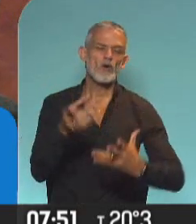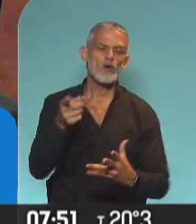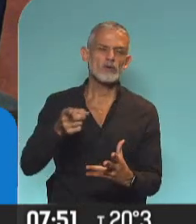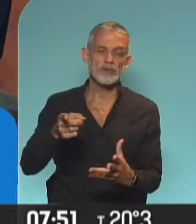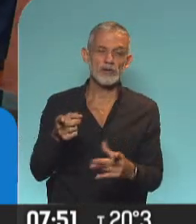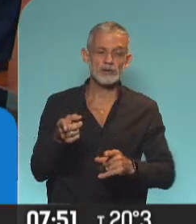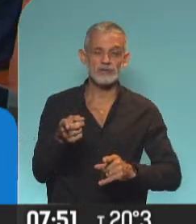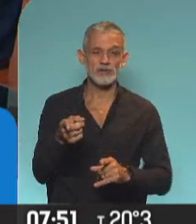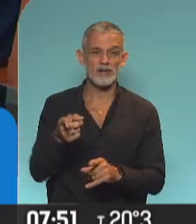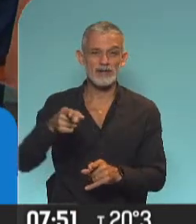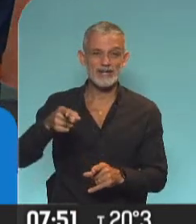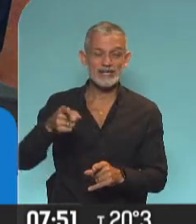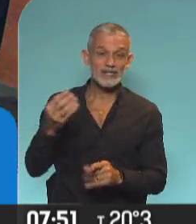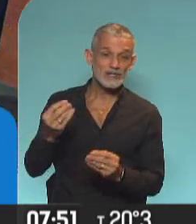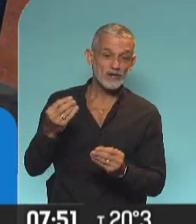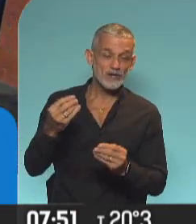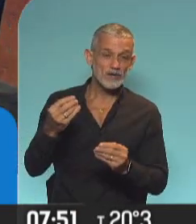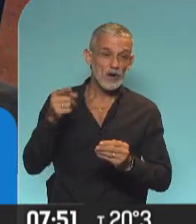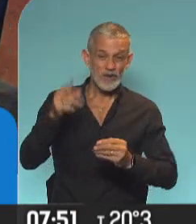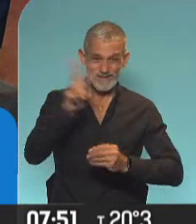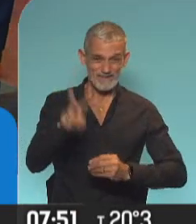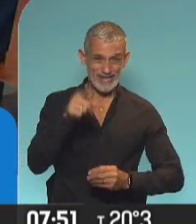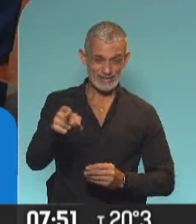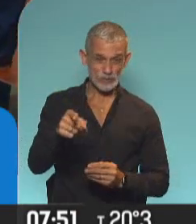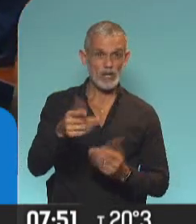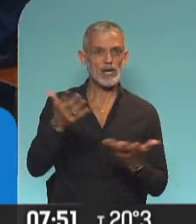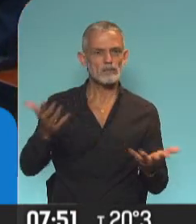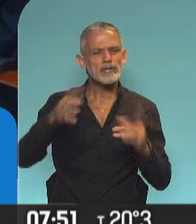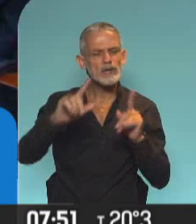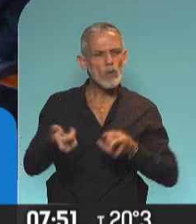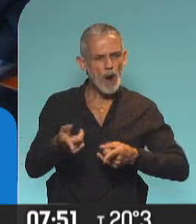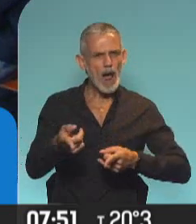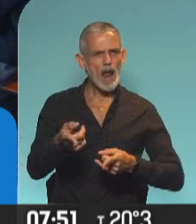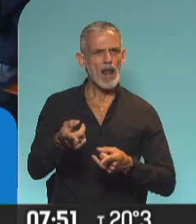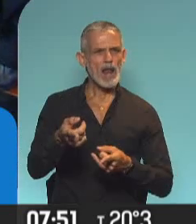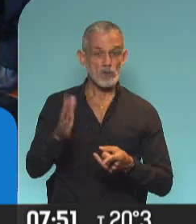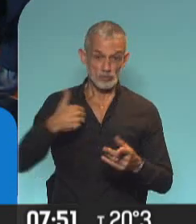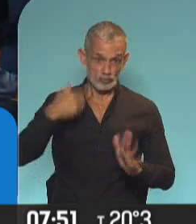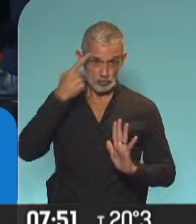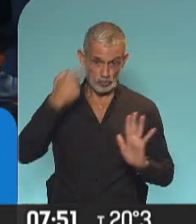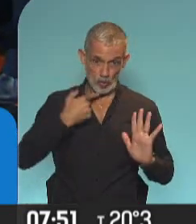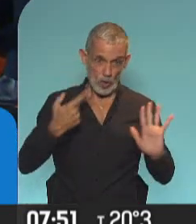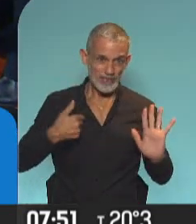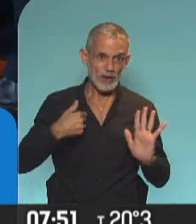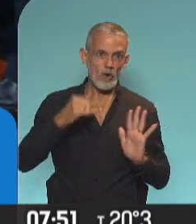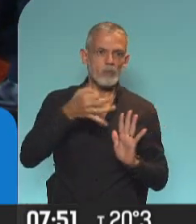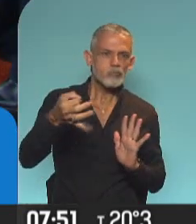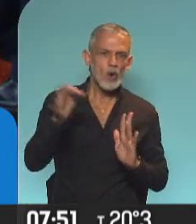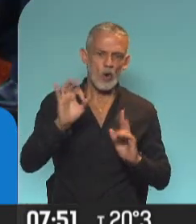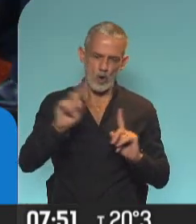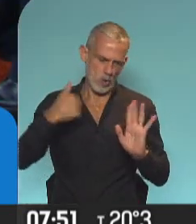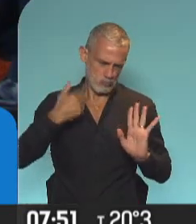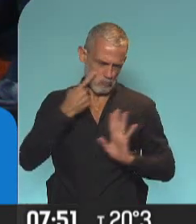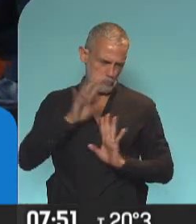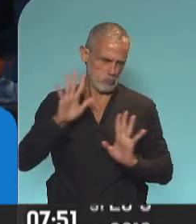internacionales contra Venezuela. Sin embargo, y yo no me animo a decir si esto sucede o no sucede, porque habría que